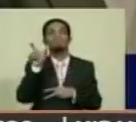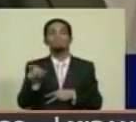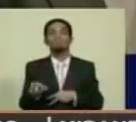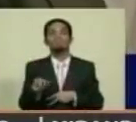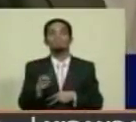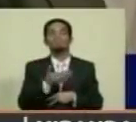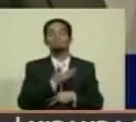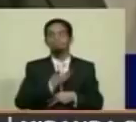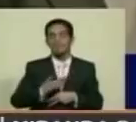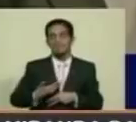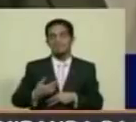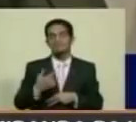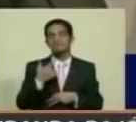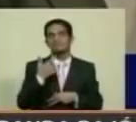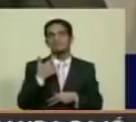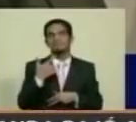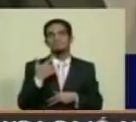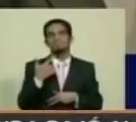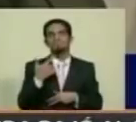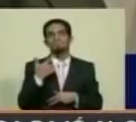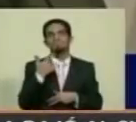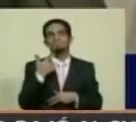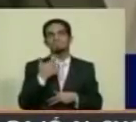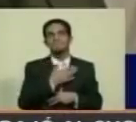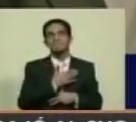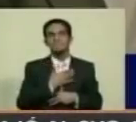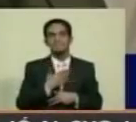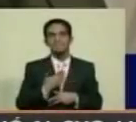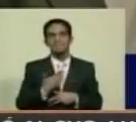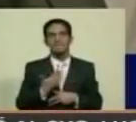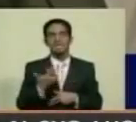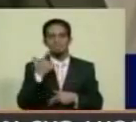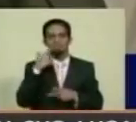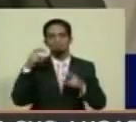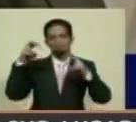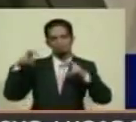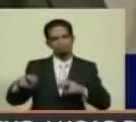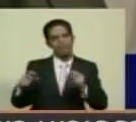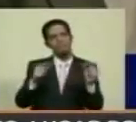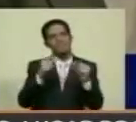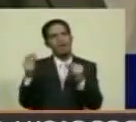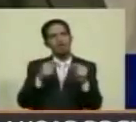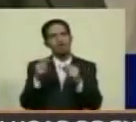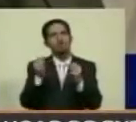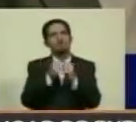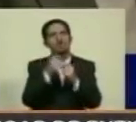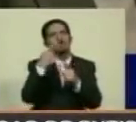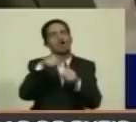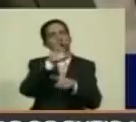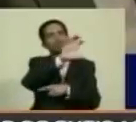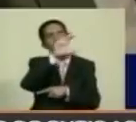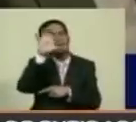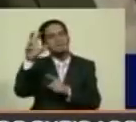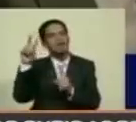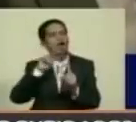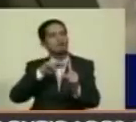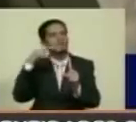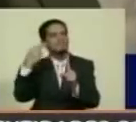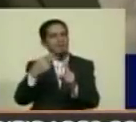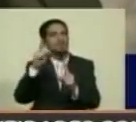ha manifestado su intención de sentar las bases de una mesa de diálogo con la oposición y con otros países que puedan ser observadores. En este